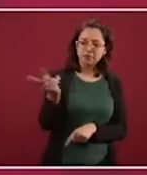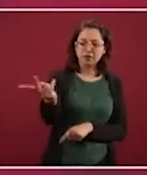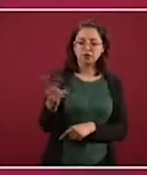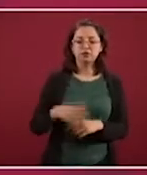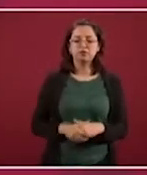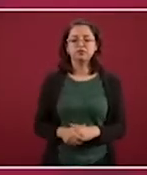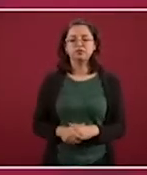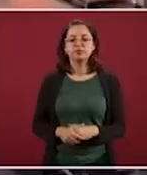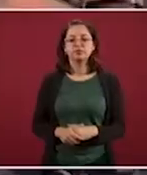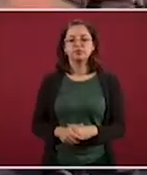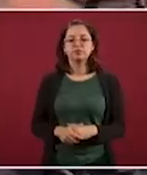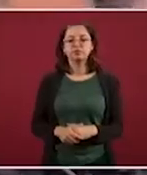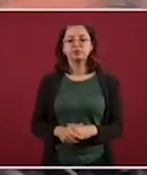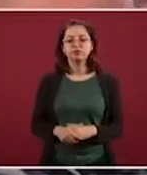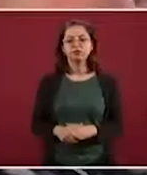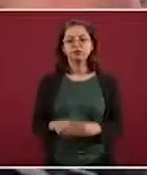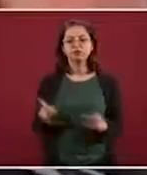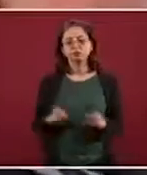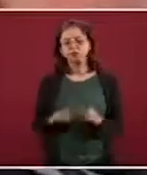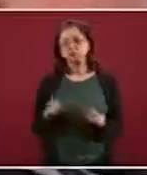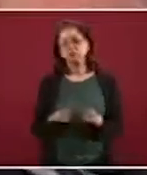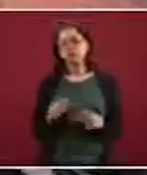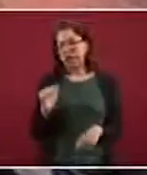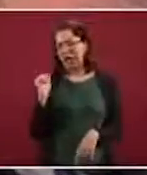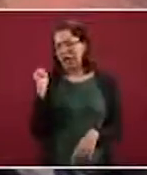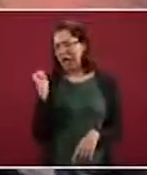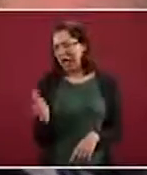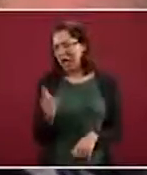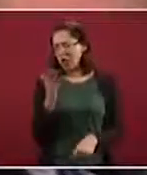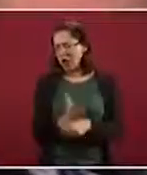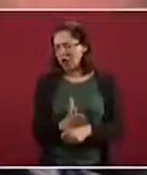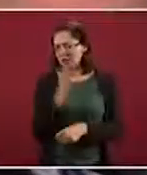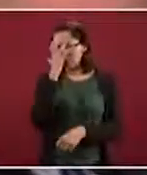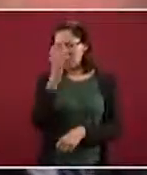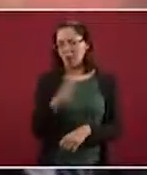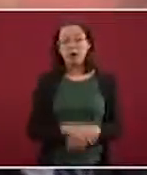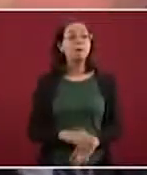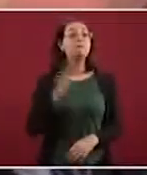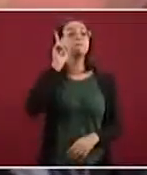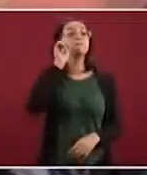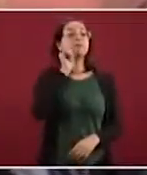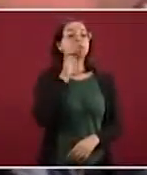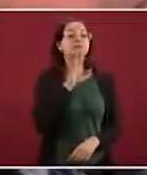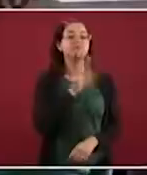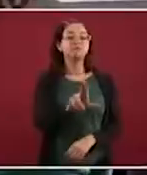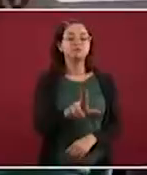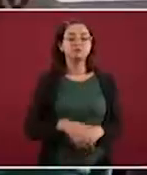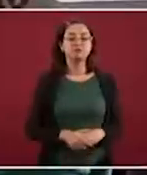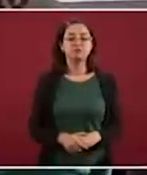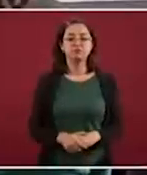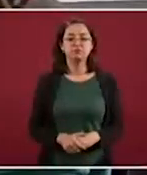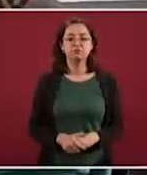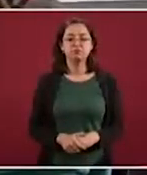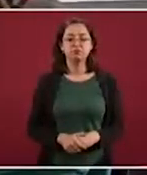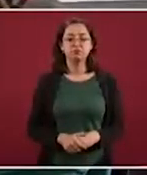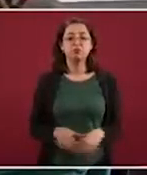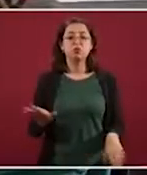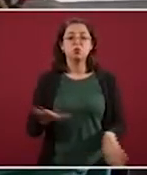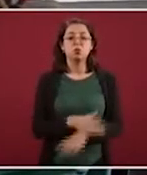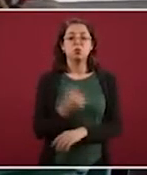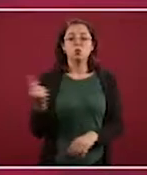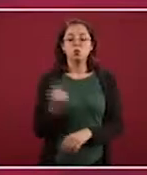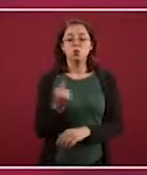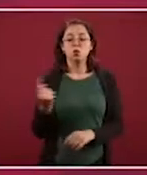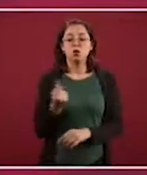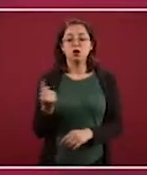denunciando. ¿Se espera que haya alguna sanción más fuerte mañana para el Grupo México? Mañana te contestamos, porque ya él